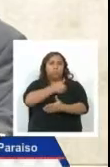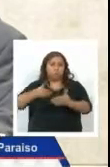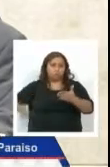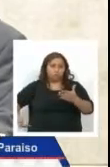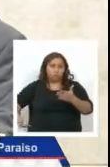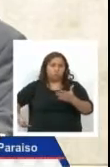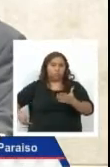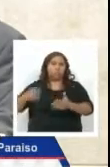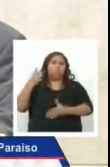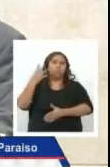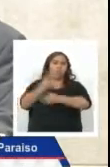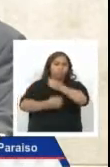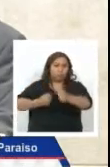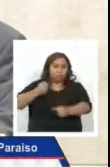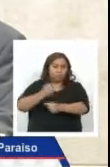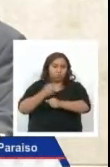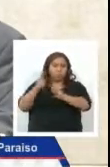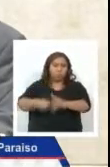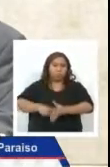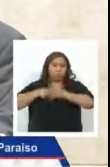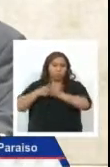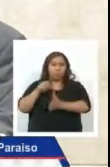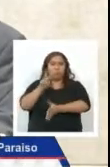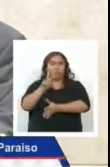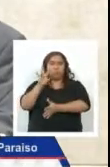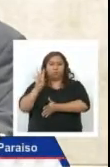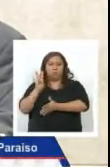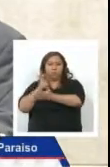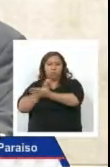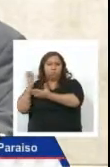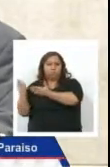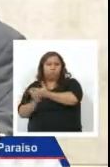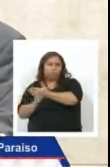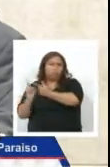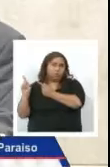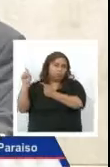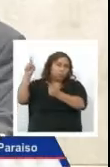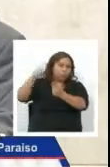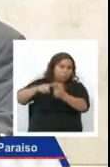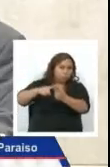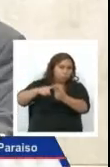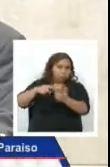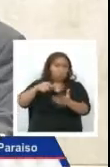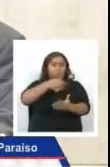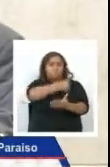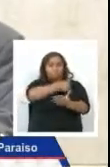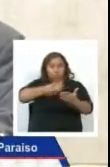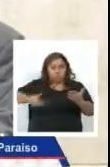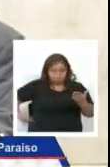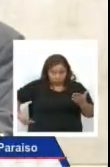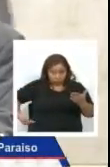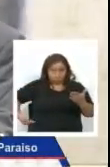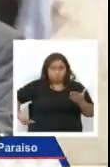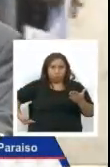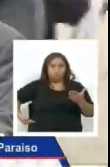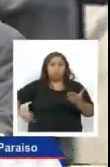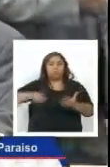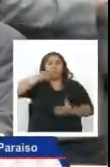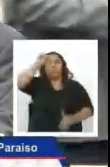4 años, empezará el 27 de enero siguiente a la fecha en que se realizó la elección. El presidente o presidencia de la